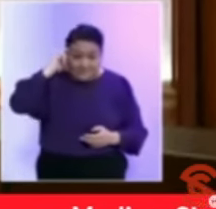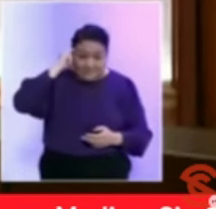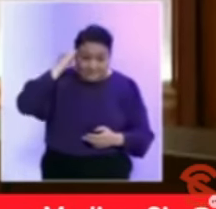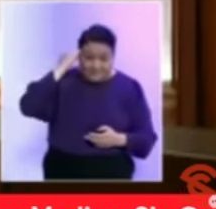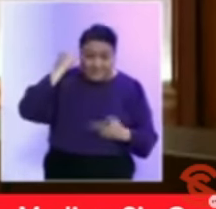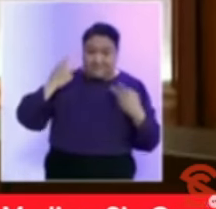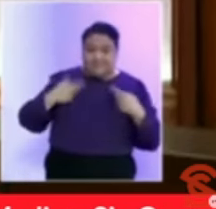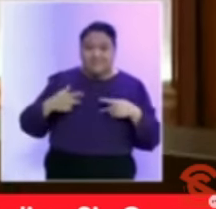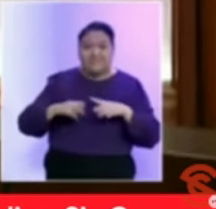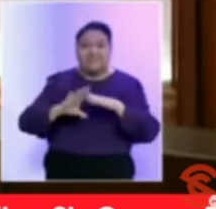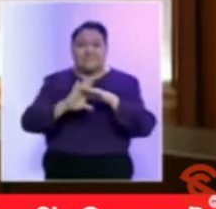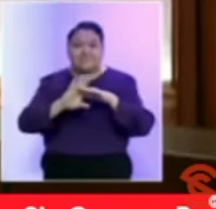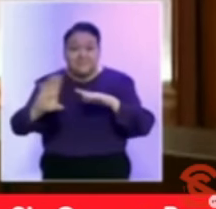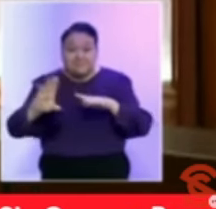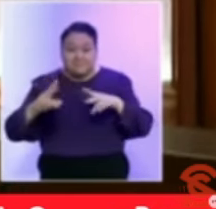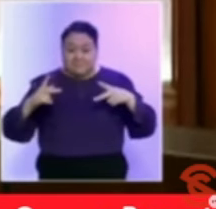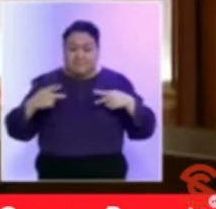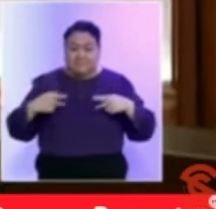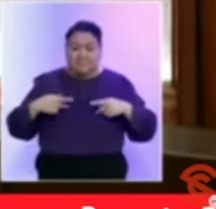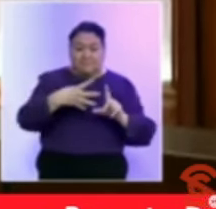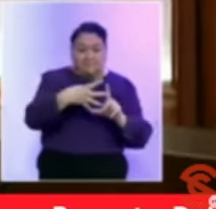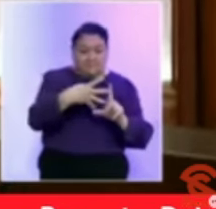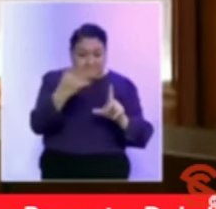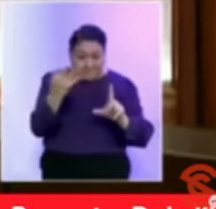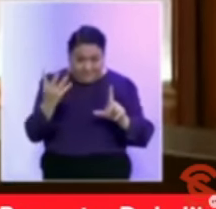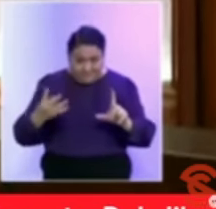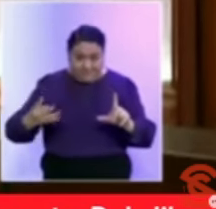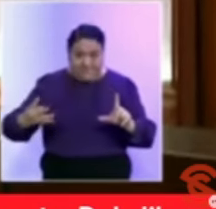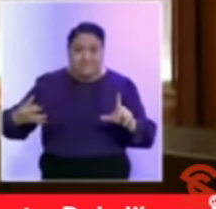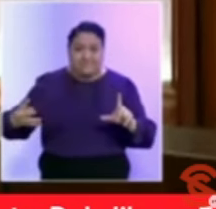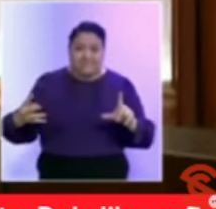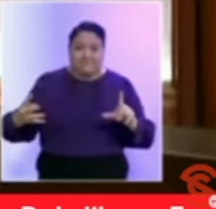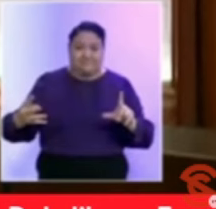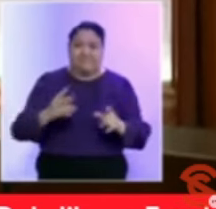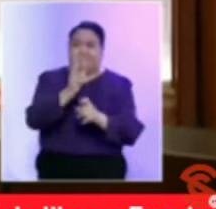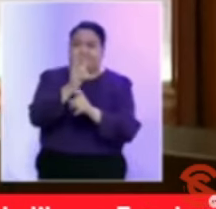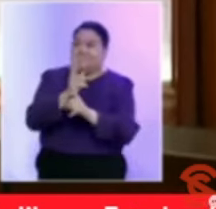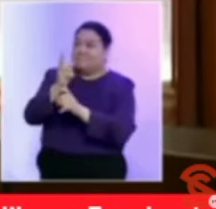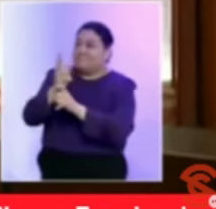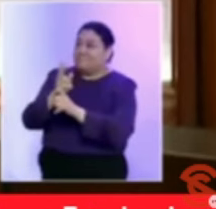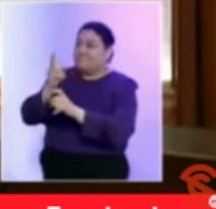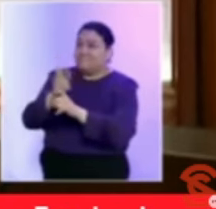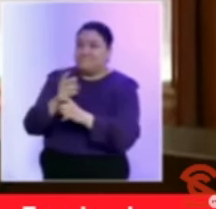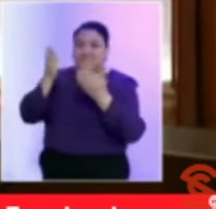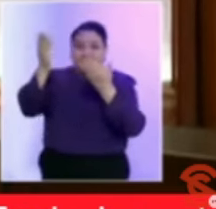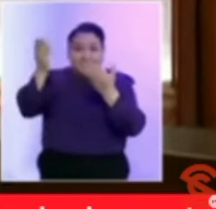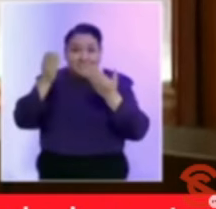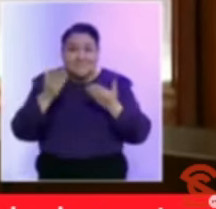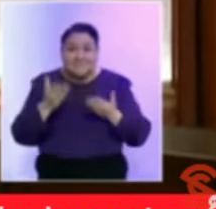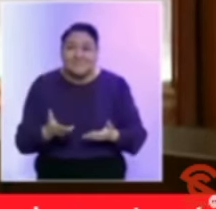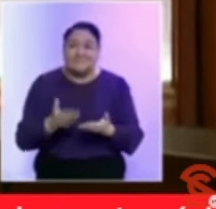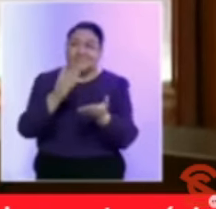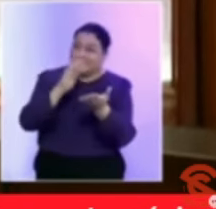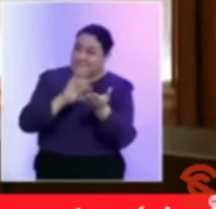migrantes de la diversidad sexual nos congratula su